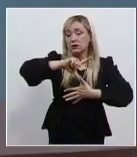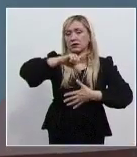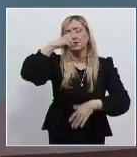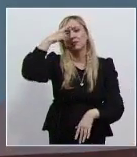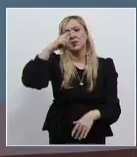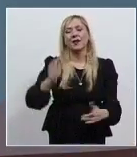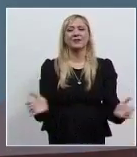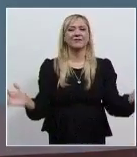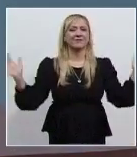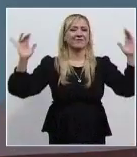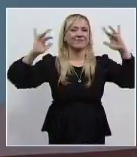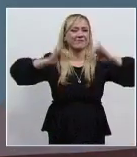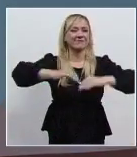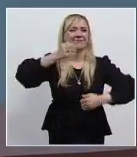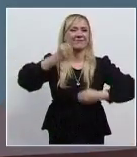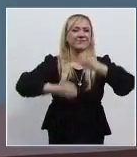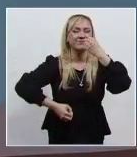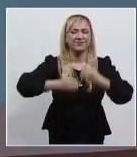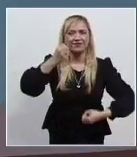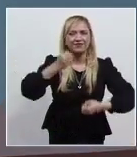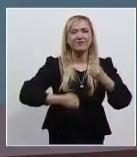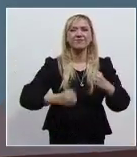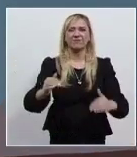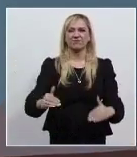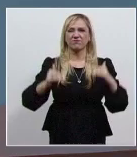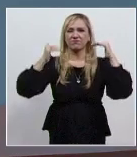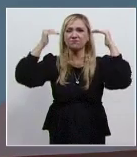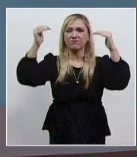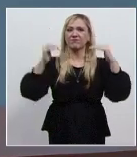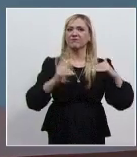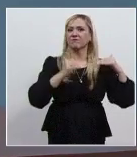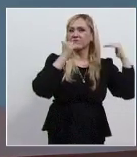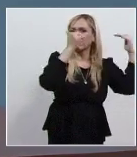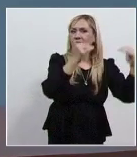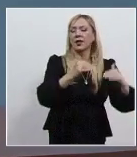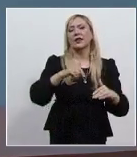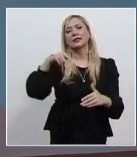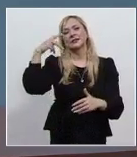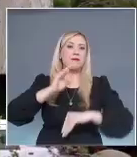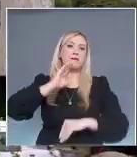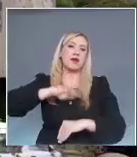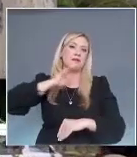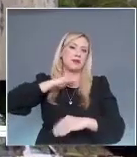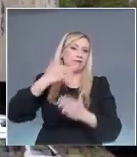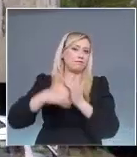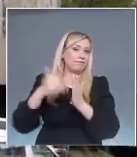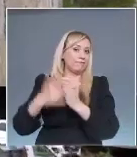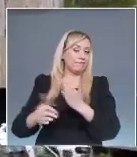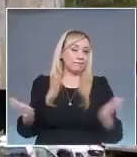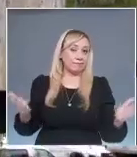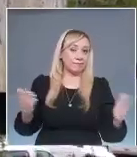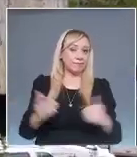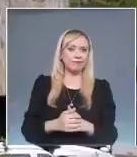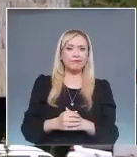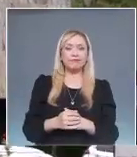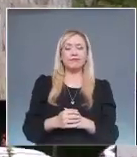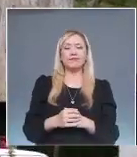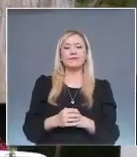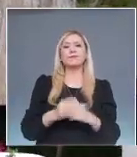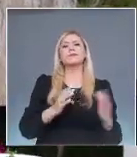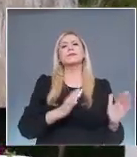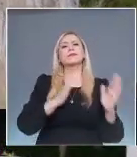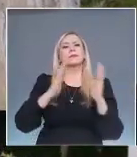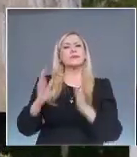del encuentro de tribunales, cortes y salas constitucionales de América Latina. Al participar en el encuentro